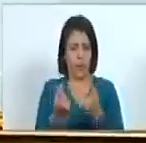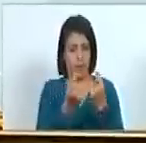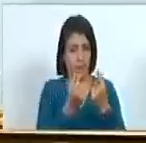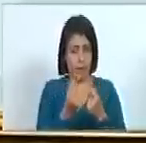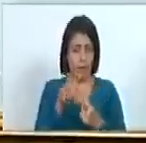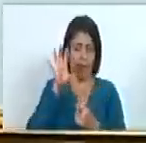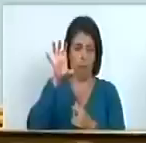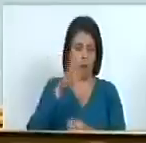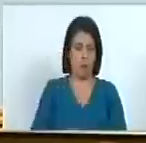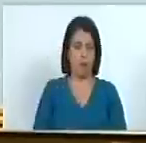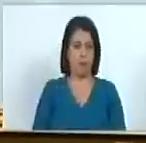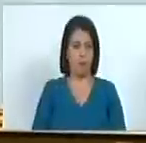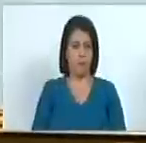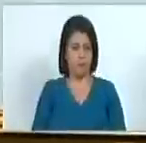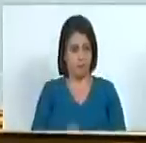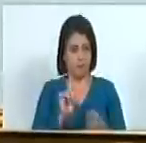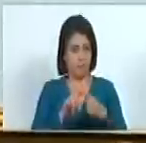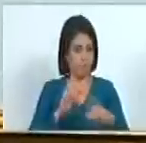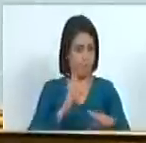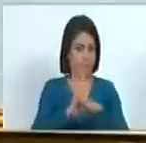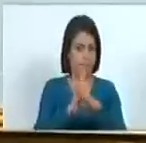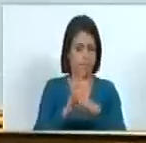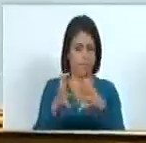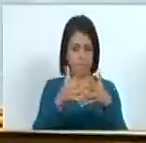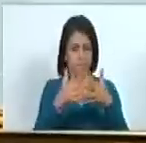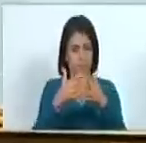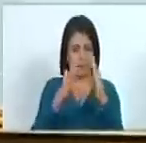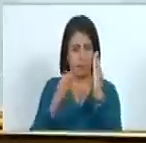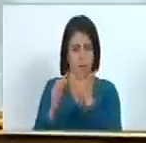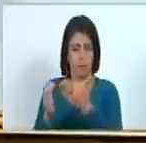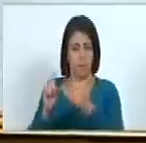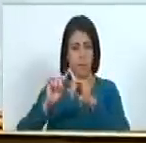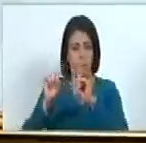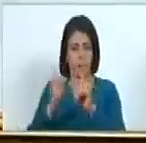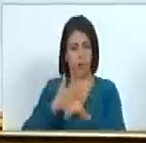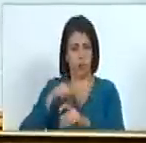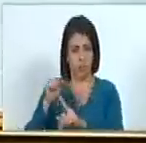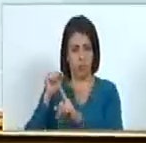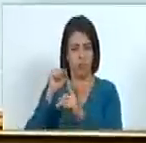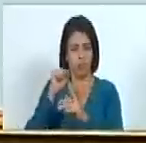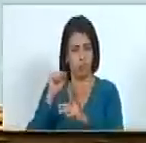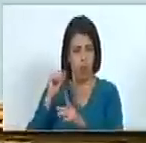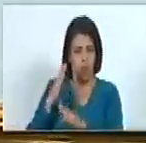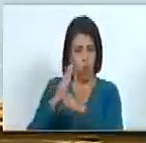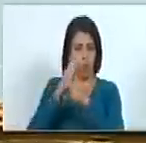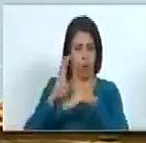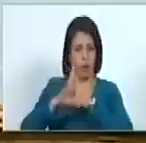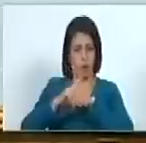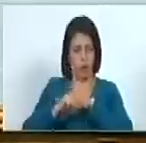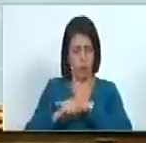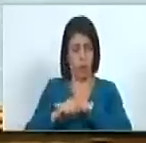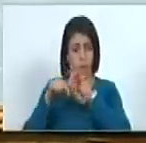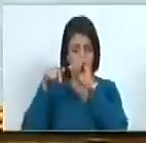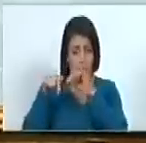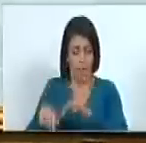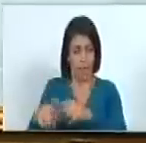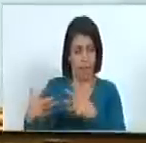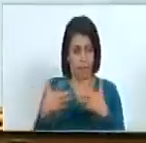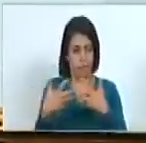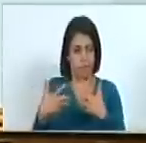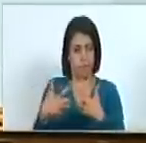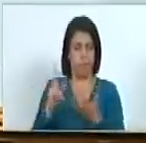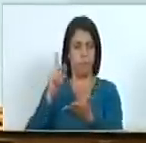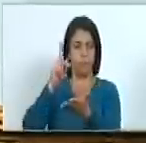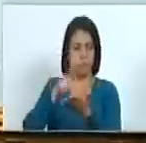país. Por un lado, el bloqueo, las sanciones, pero también estamos luchando contra la corrupción. Y al frente de esa batalla también se